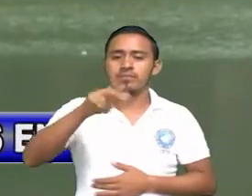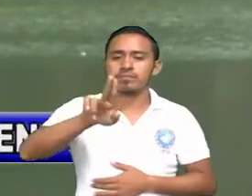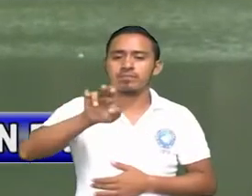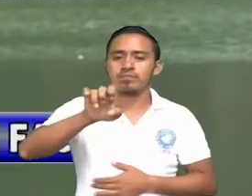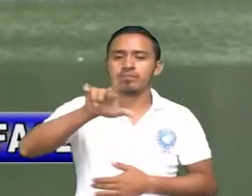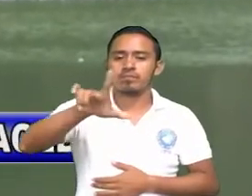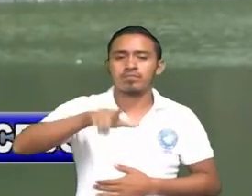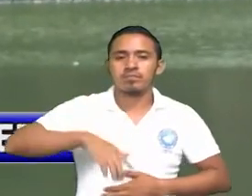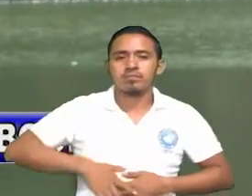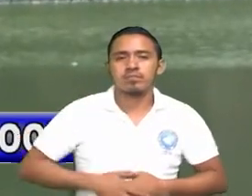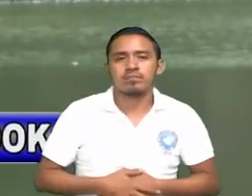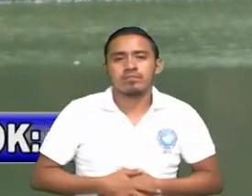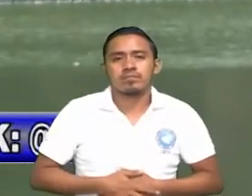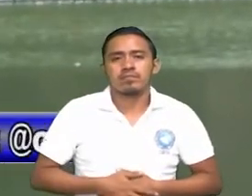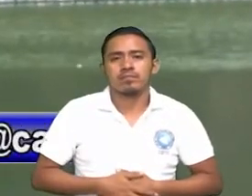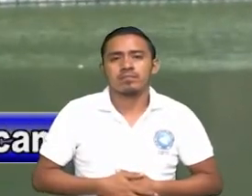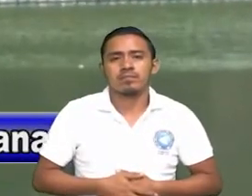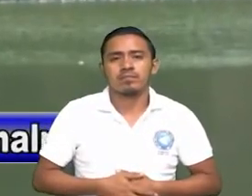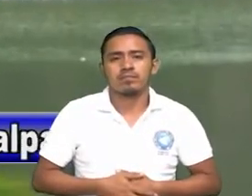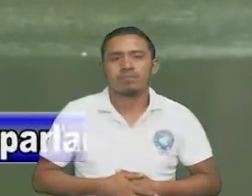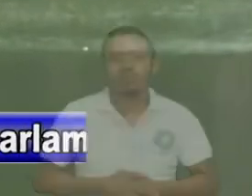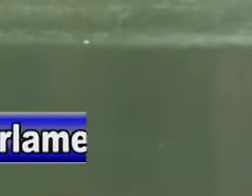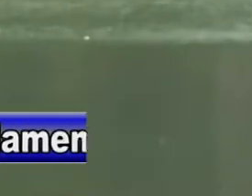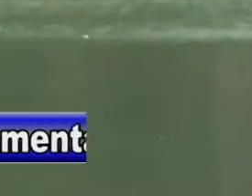parlamentario, les informó Miguel Carranza Mena.